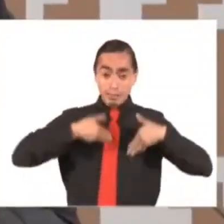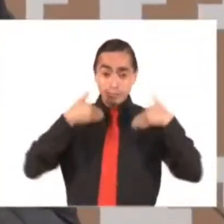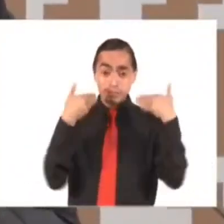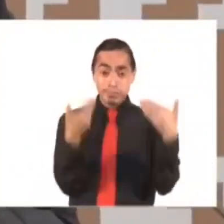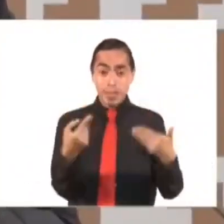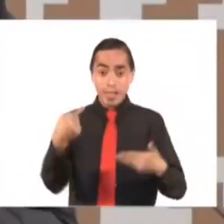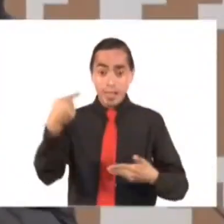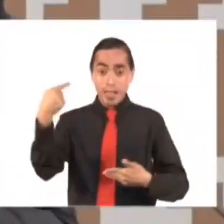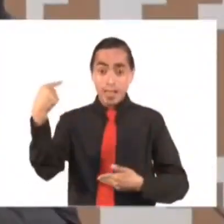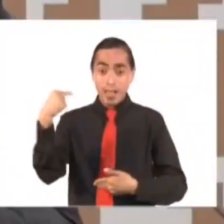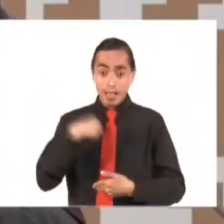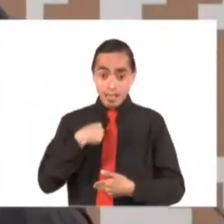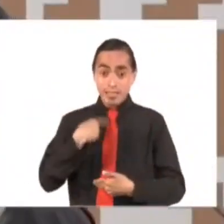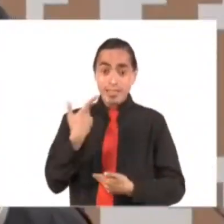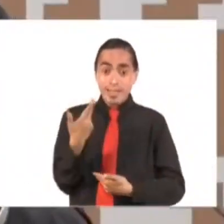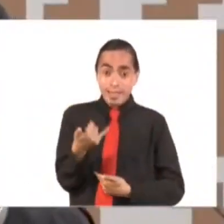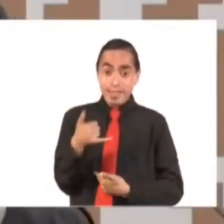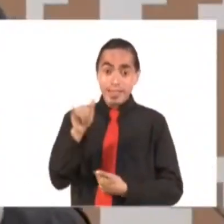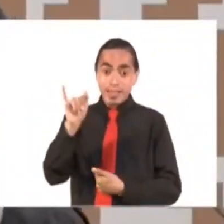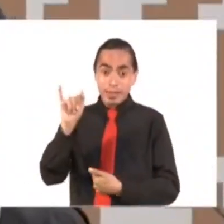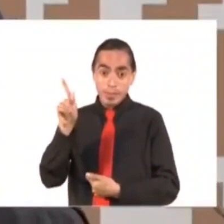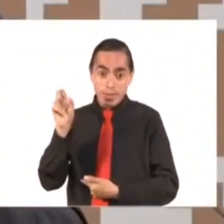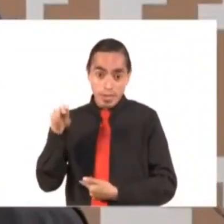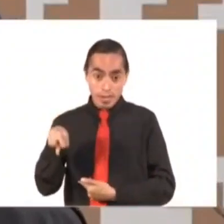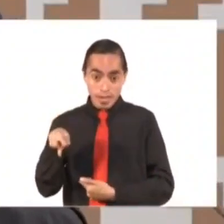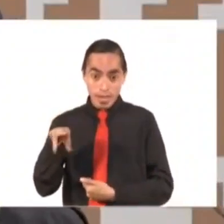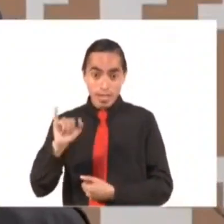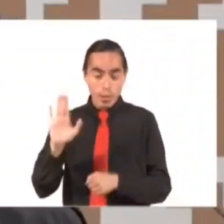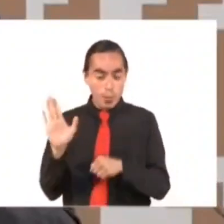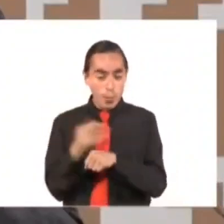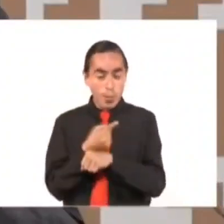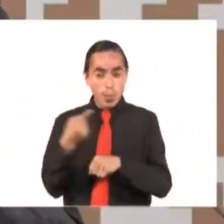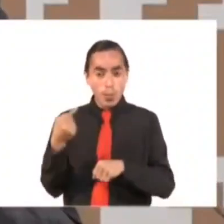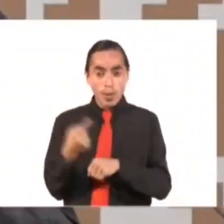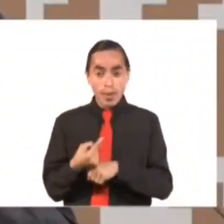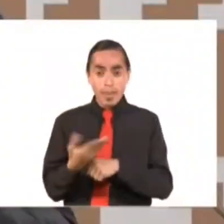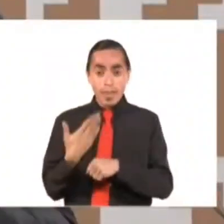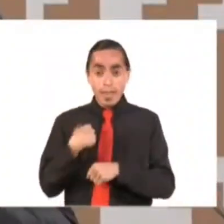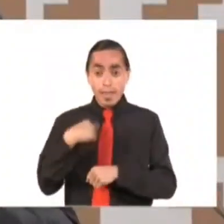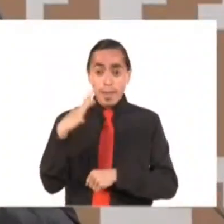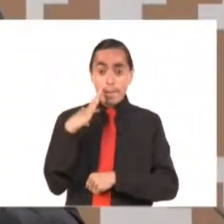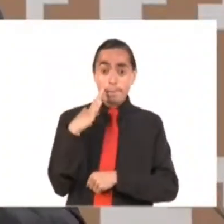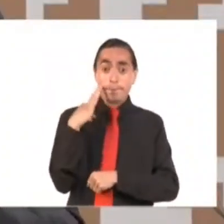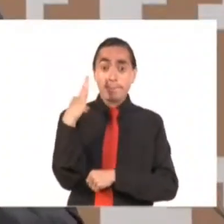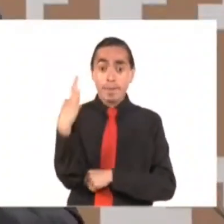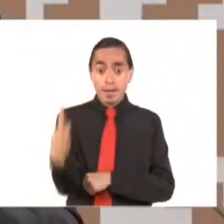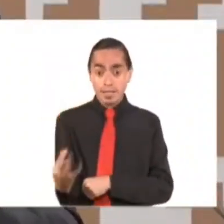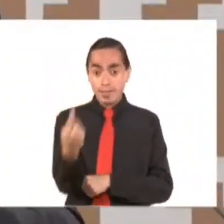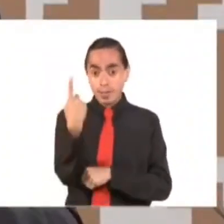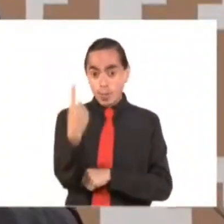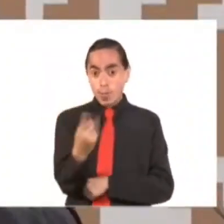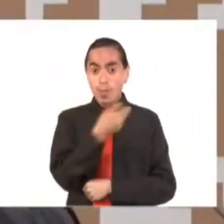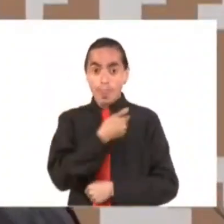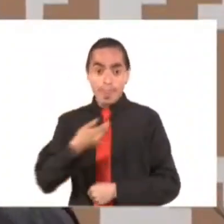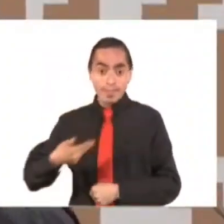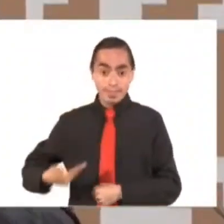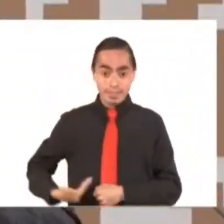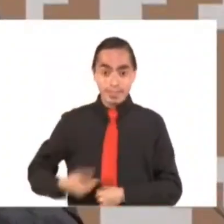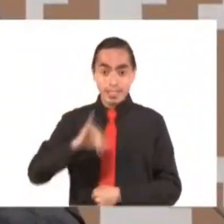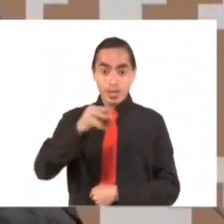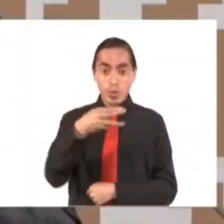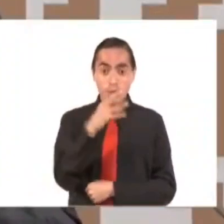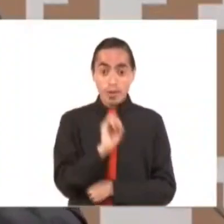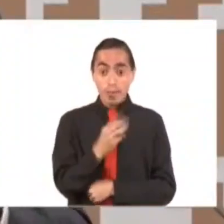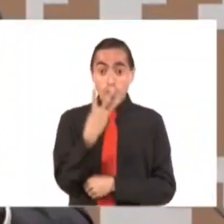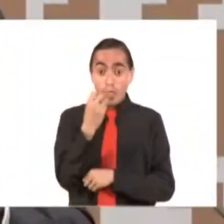en el Instituto Politécnico Nacional al nominarme como presidente ejecutivo de este consejo por los